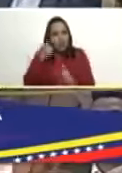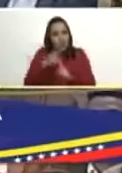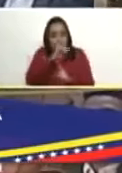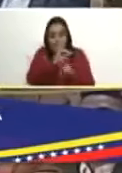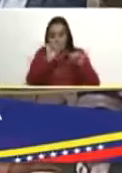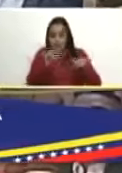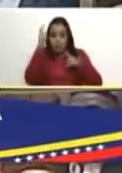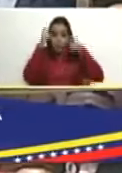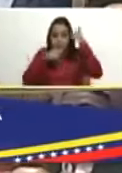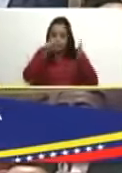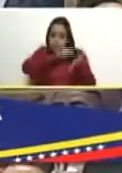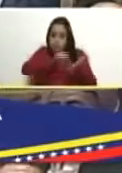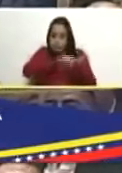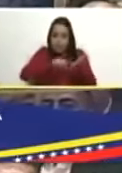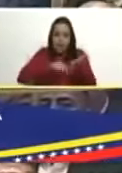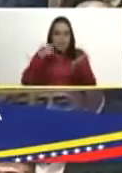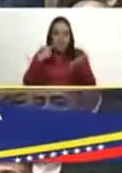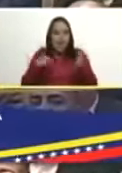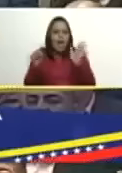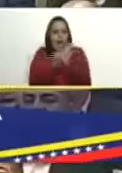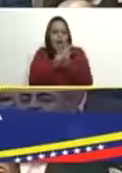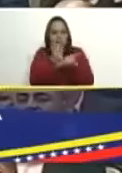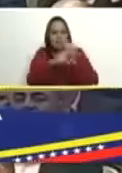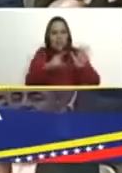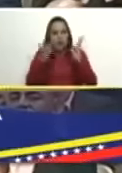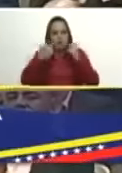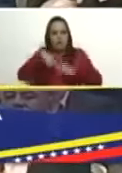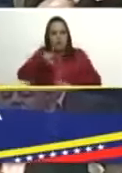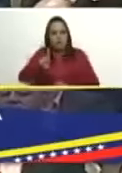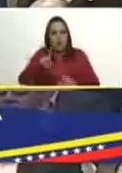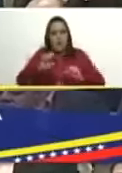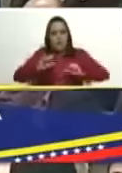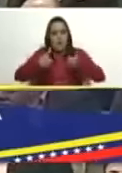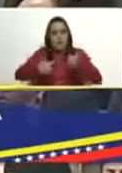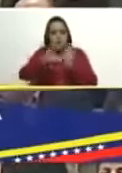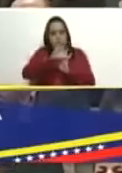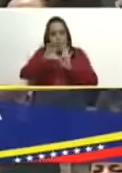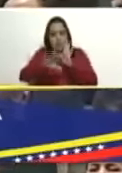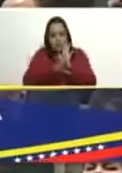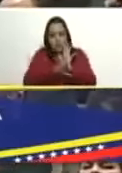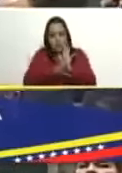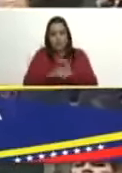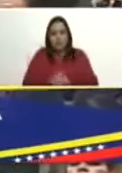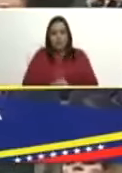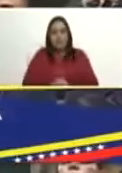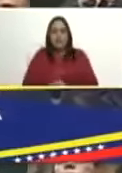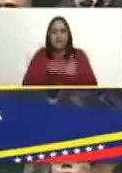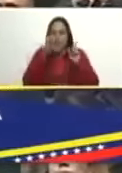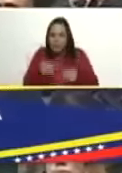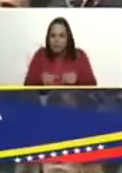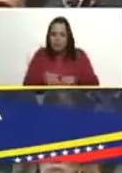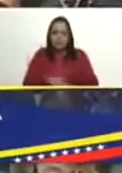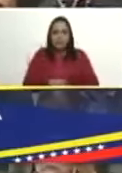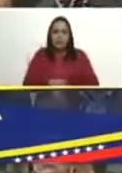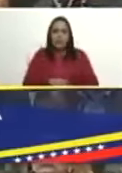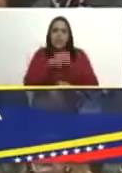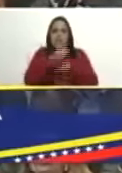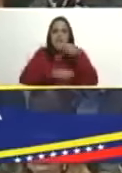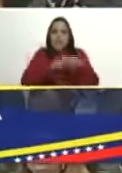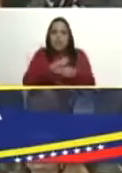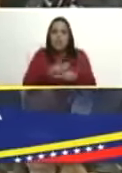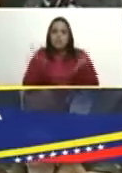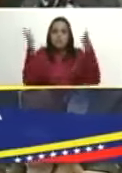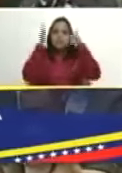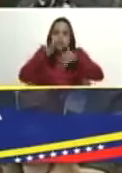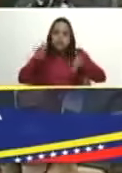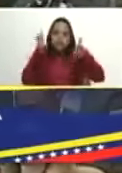artículo primero con el que abre la Constitución, también estuvo haciendo